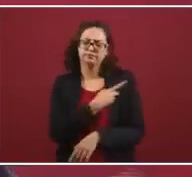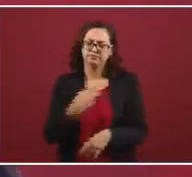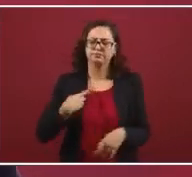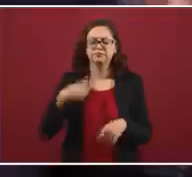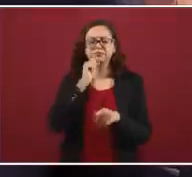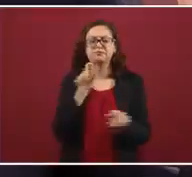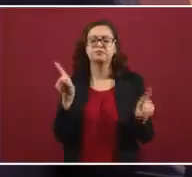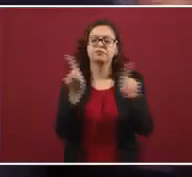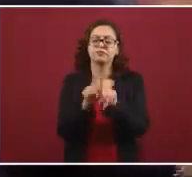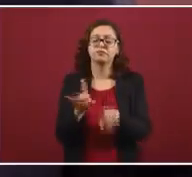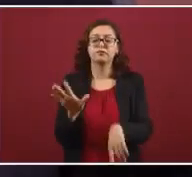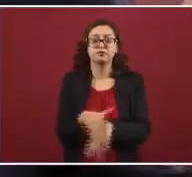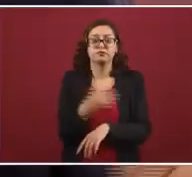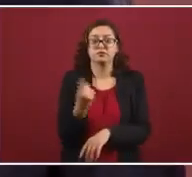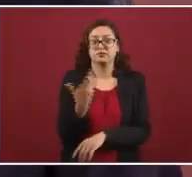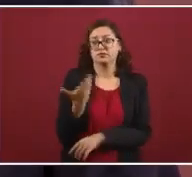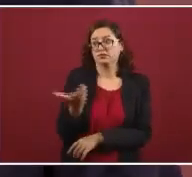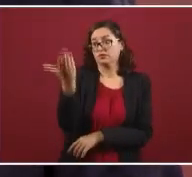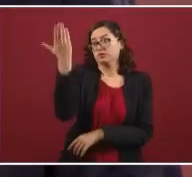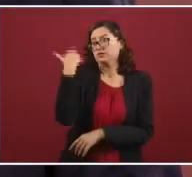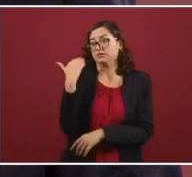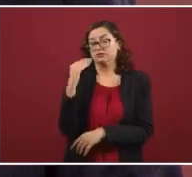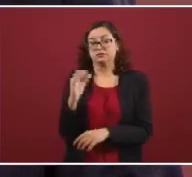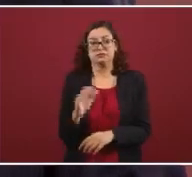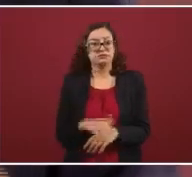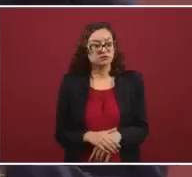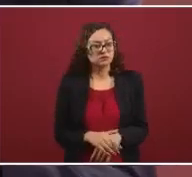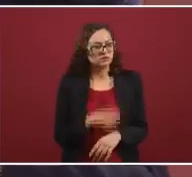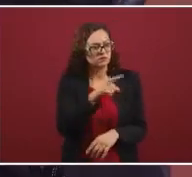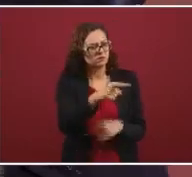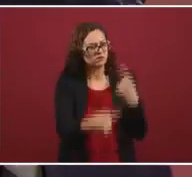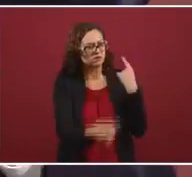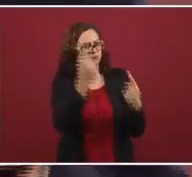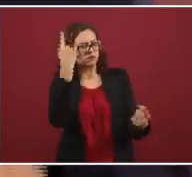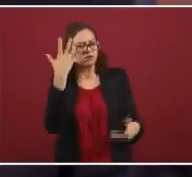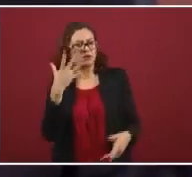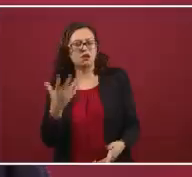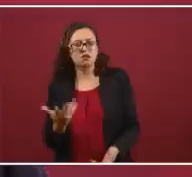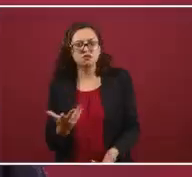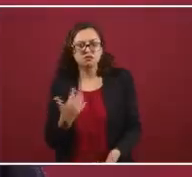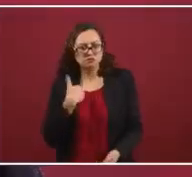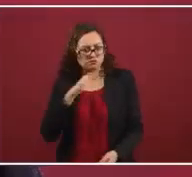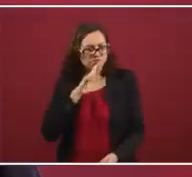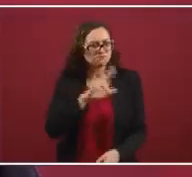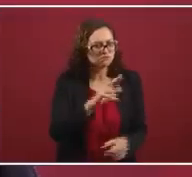no se podía tocar a los medios, te metías con un medio